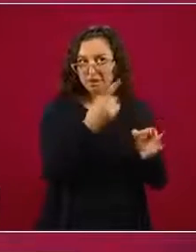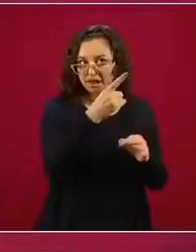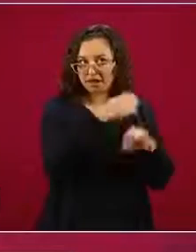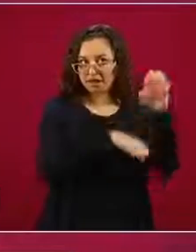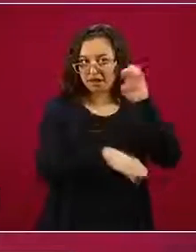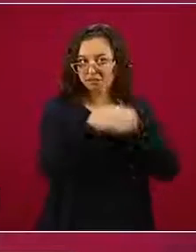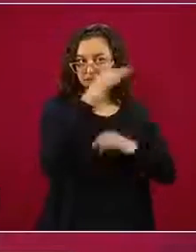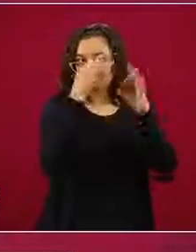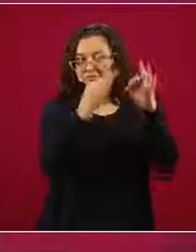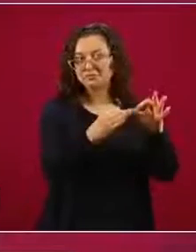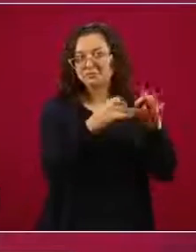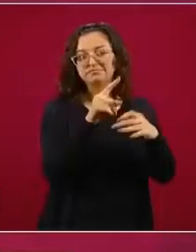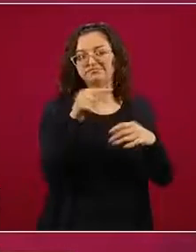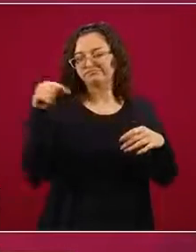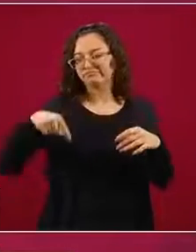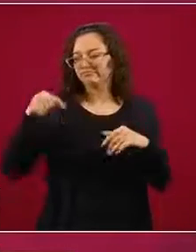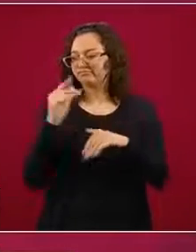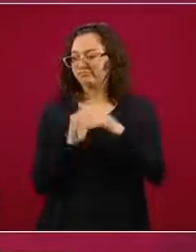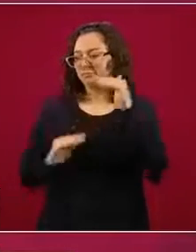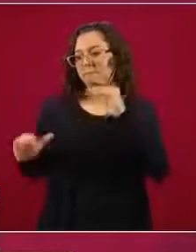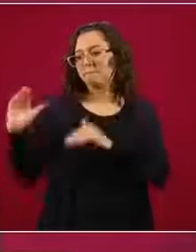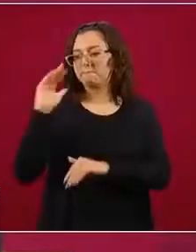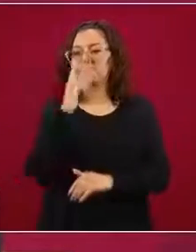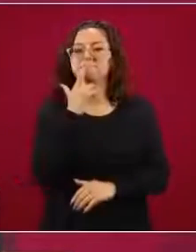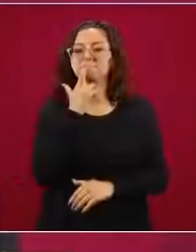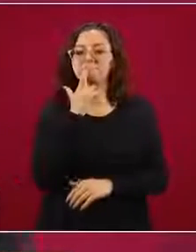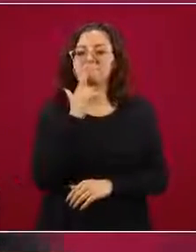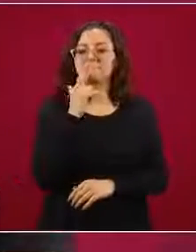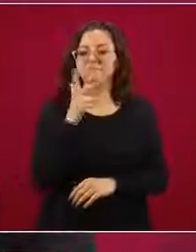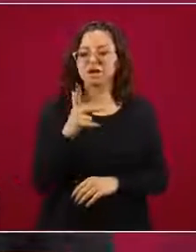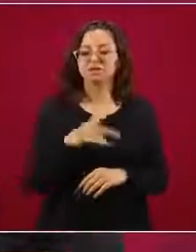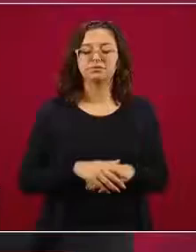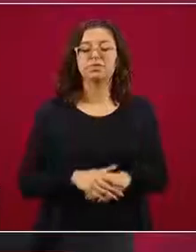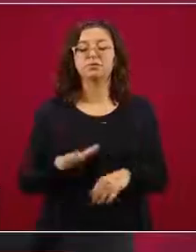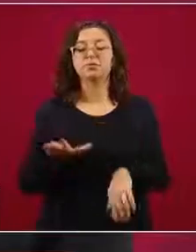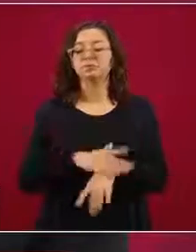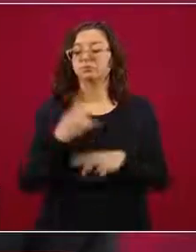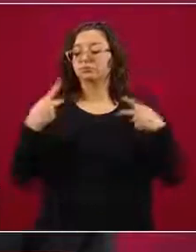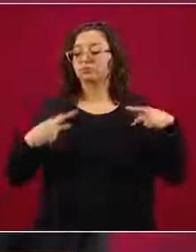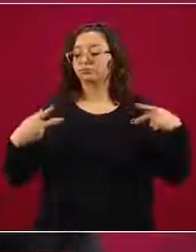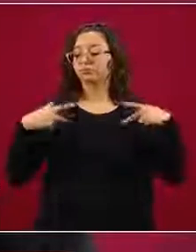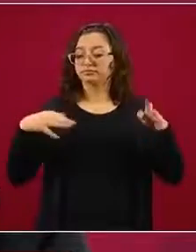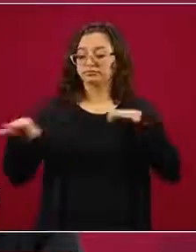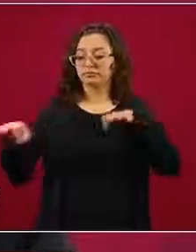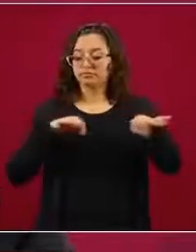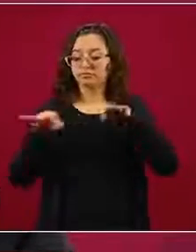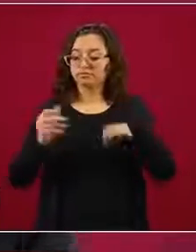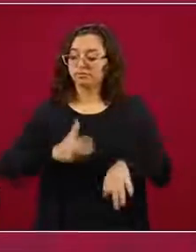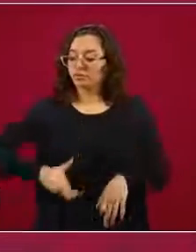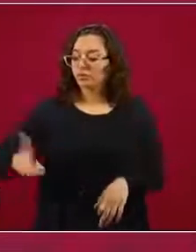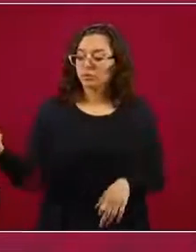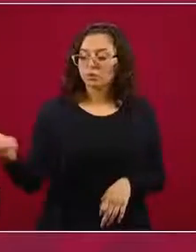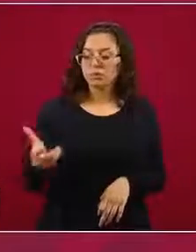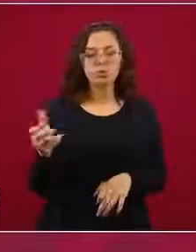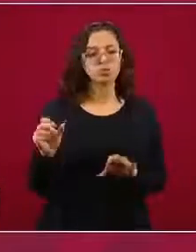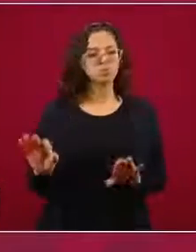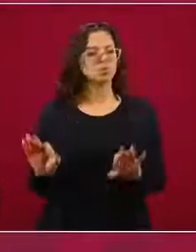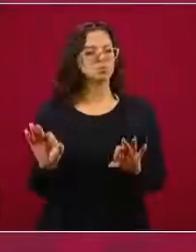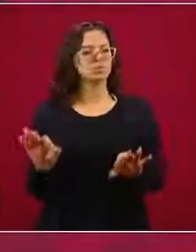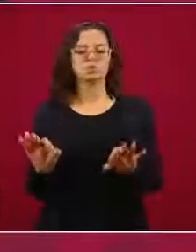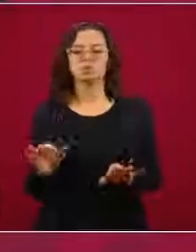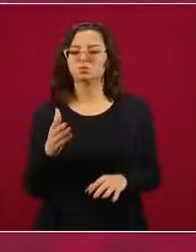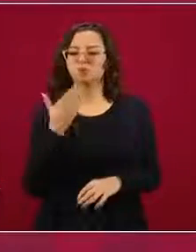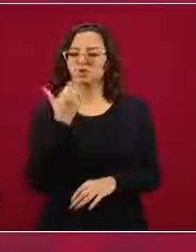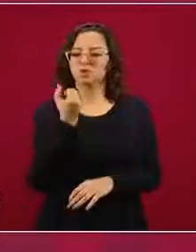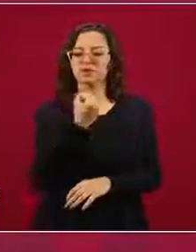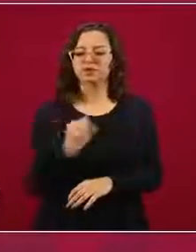empresas automotrices. Es una mano de obra excelente.